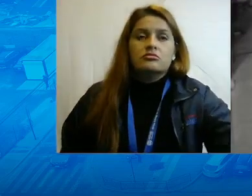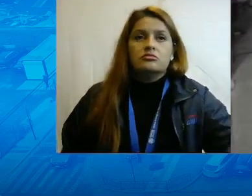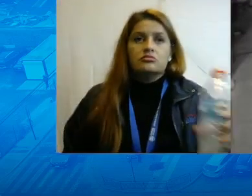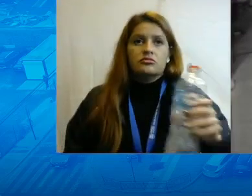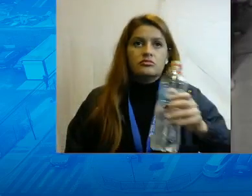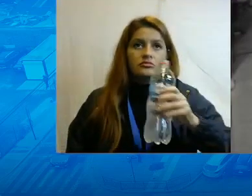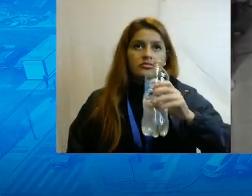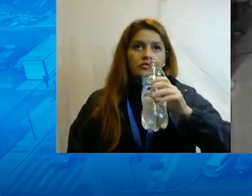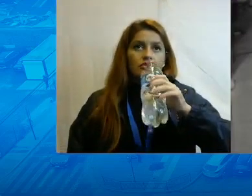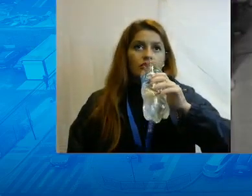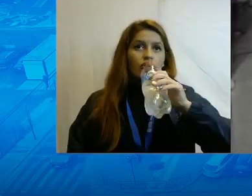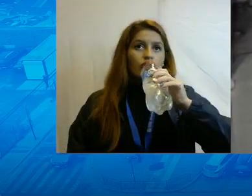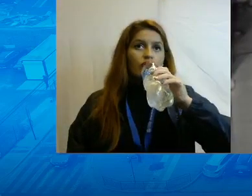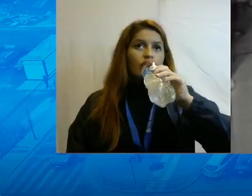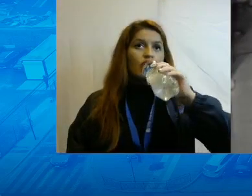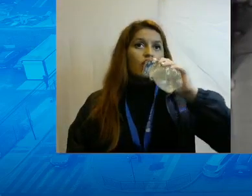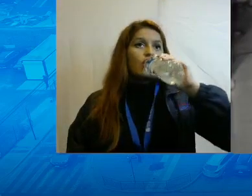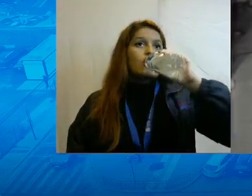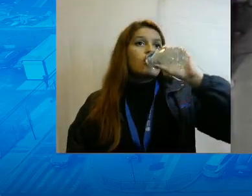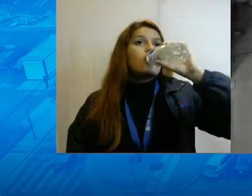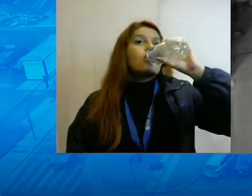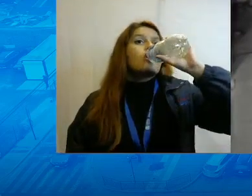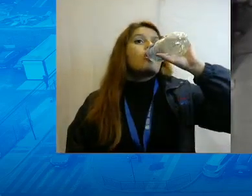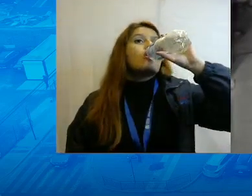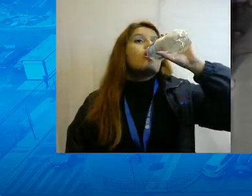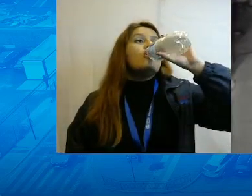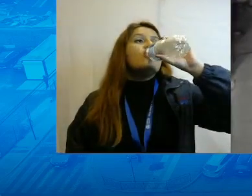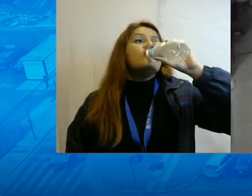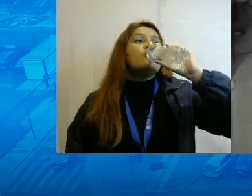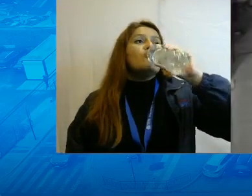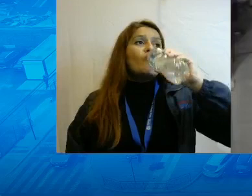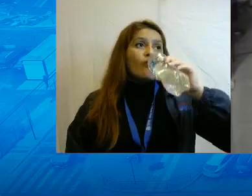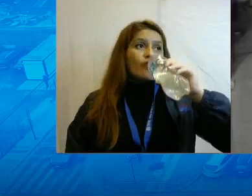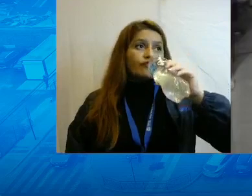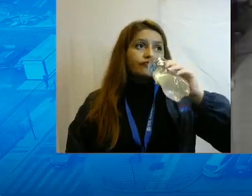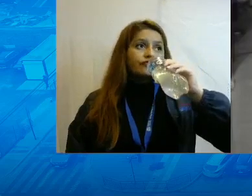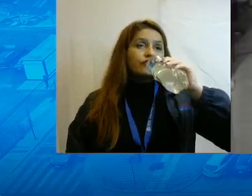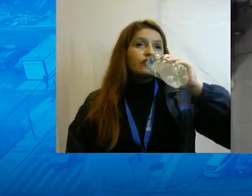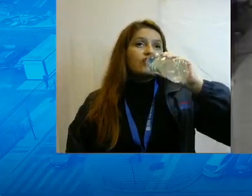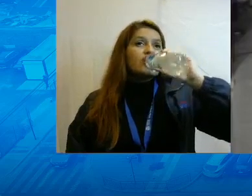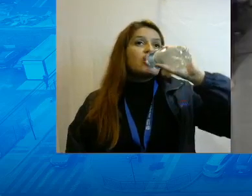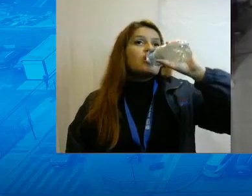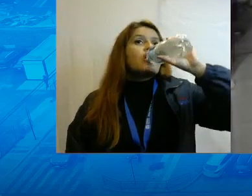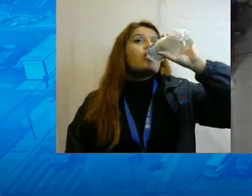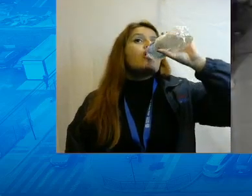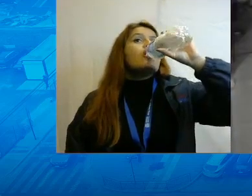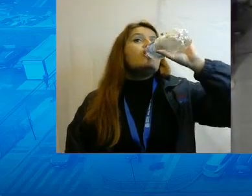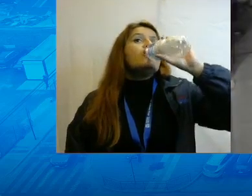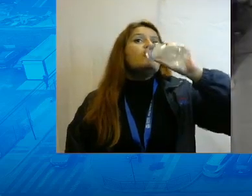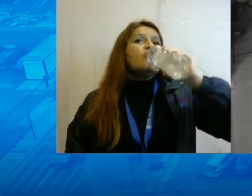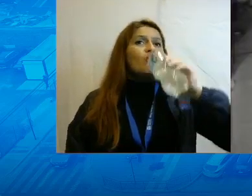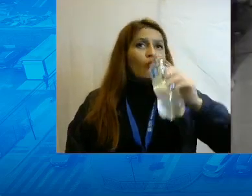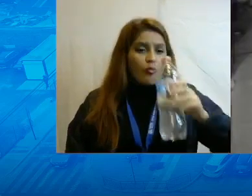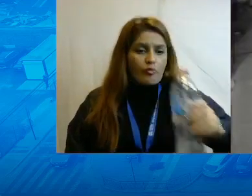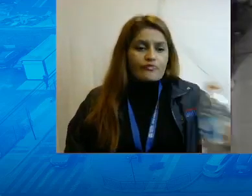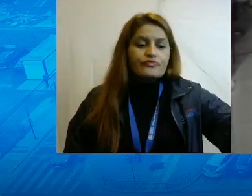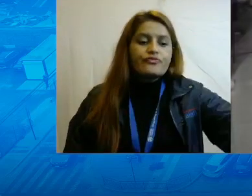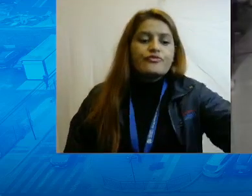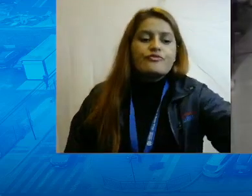disculpe, El Pimiento, la señora Bernardita me estaba hablando justamente, y ahí hay que hacer